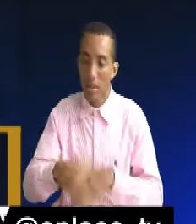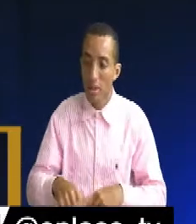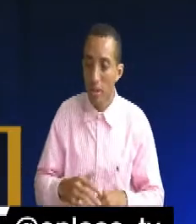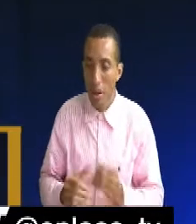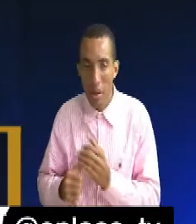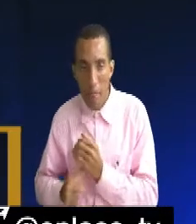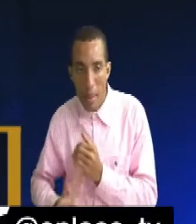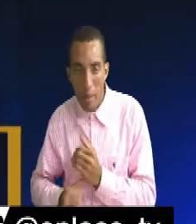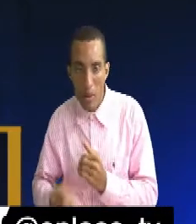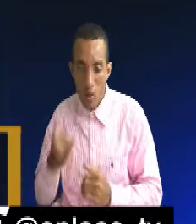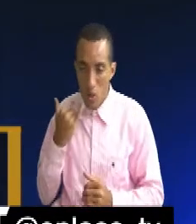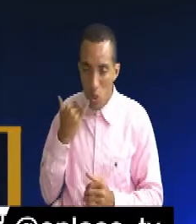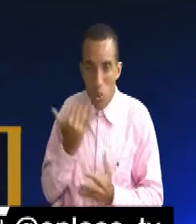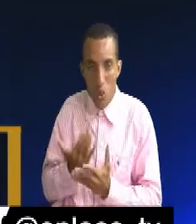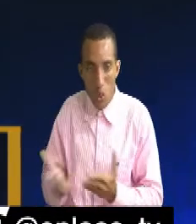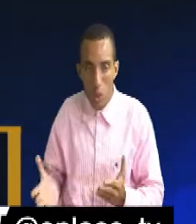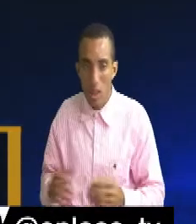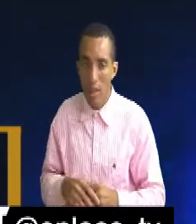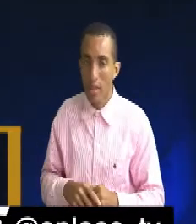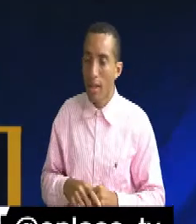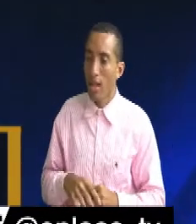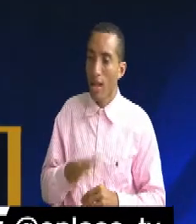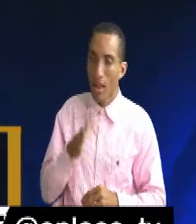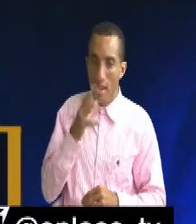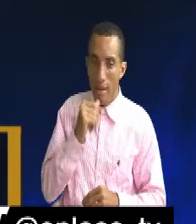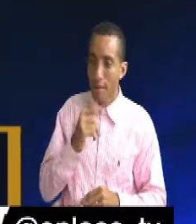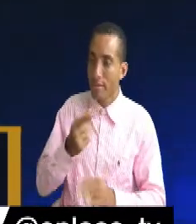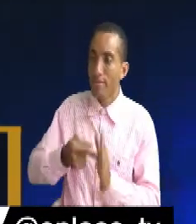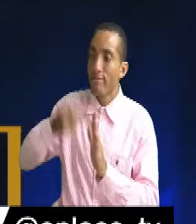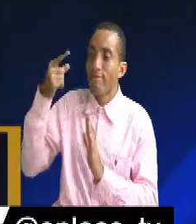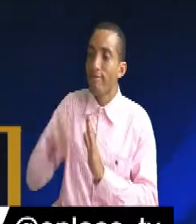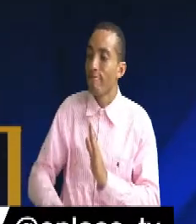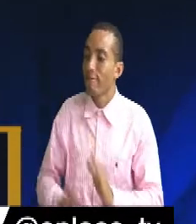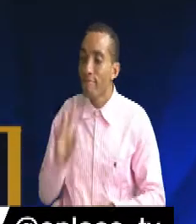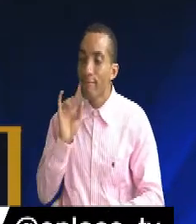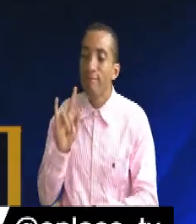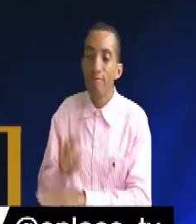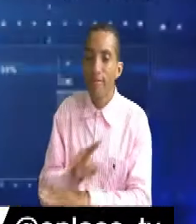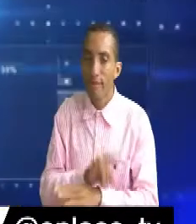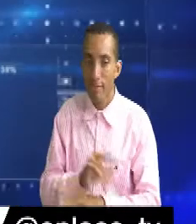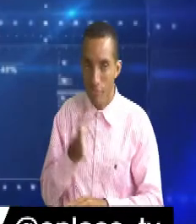fisiológicas en el lugar, sin que, al parecer, ninguna autoridad tome cartas en el asunto.